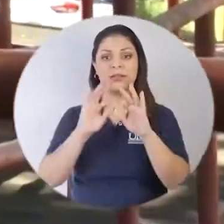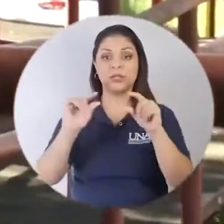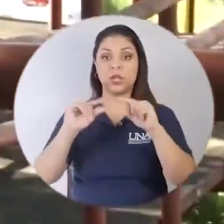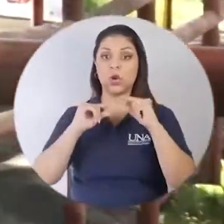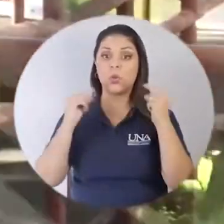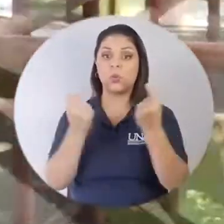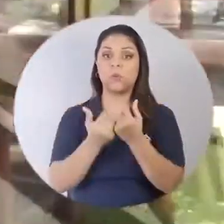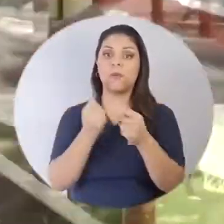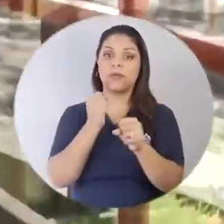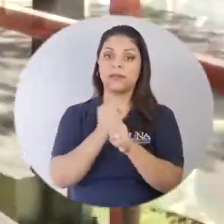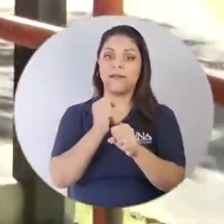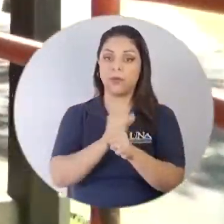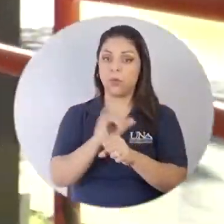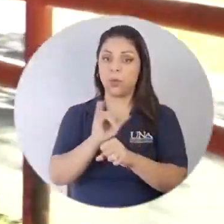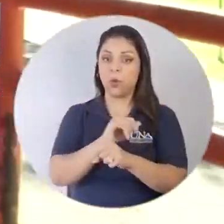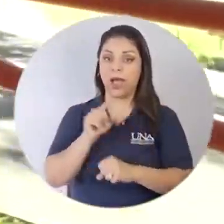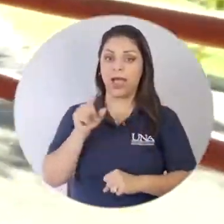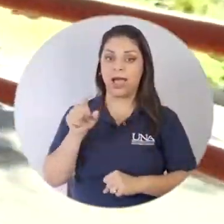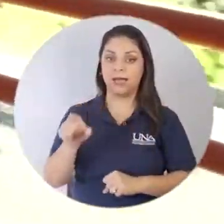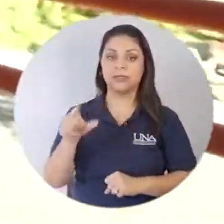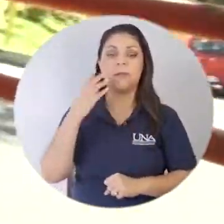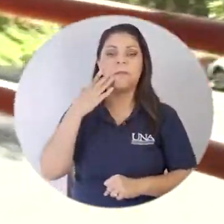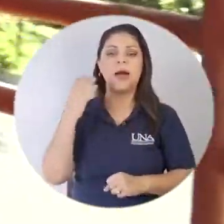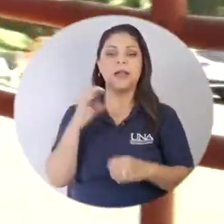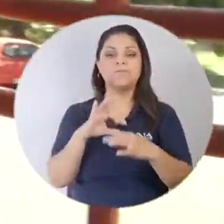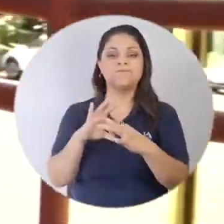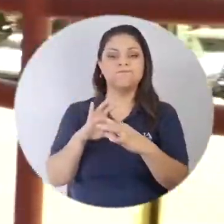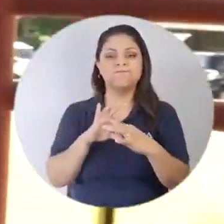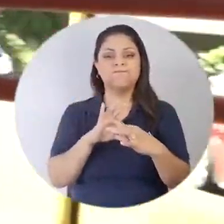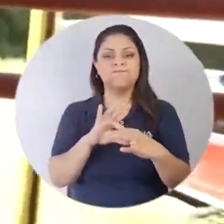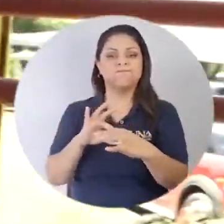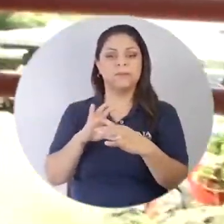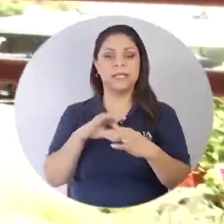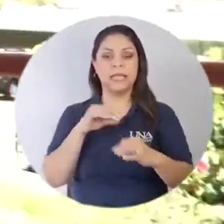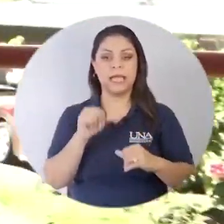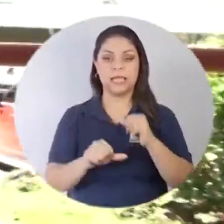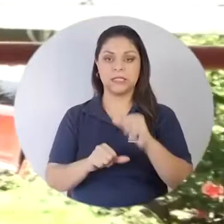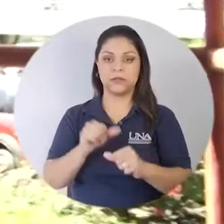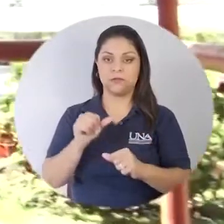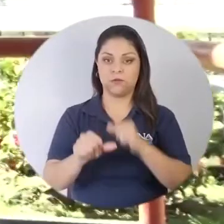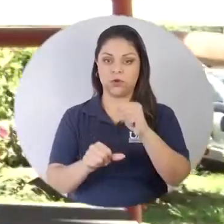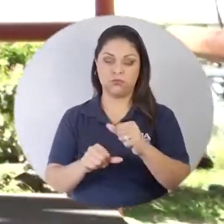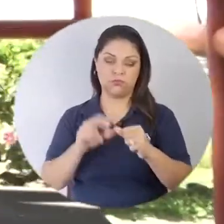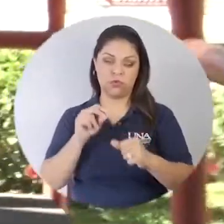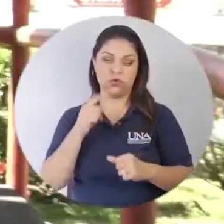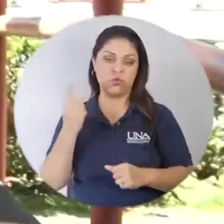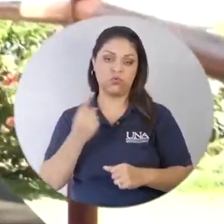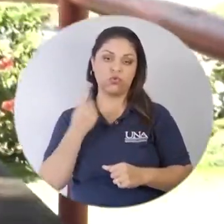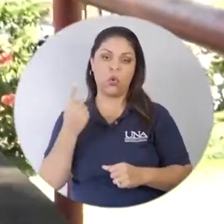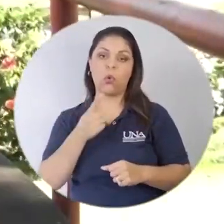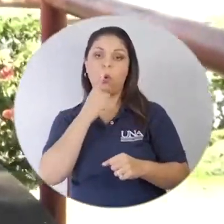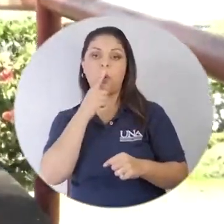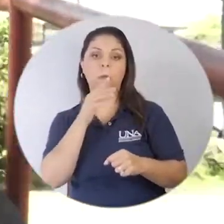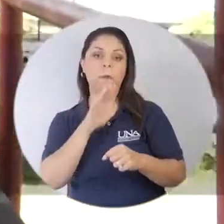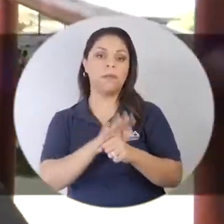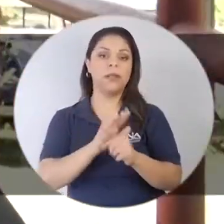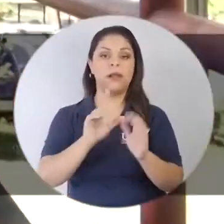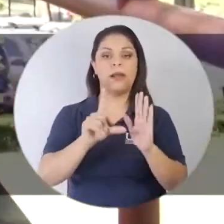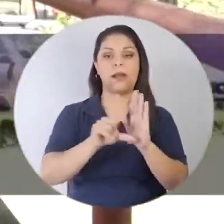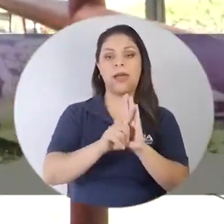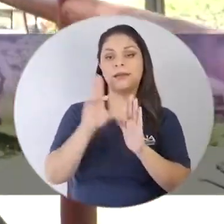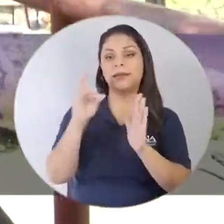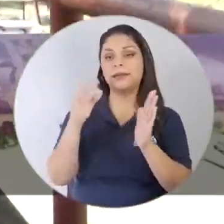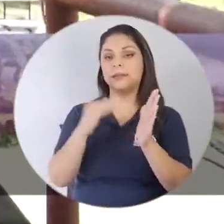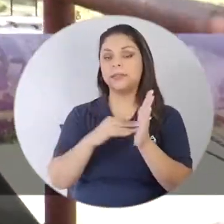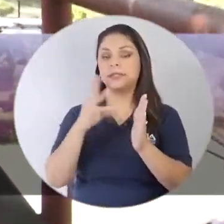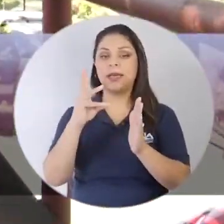este para articular esfuerzos, porque como hablábamos en el bloque anterior, no es solo cumplir con las 7.600 y asegurarnos que haya